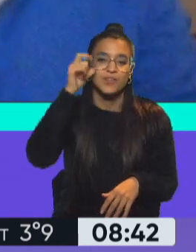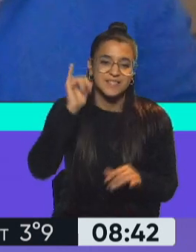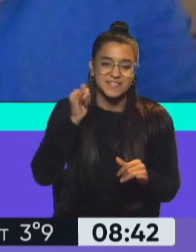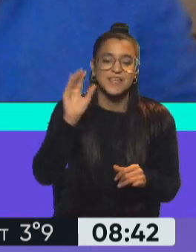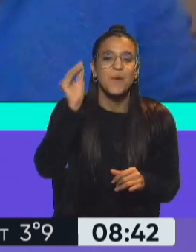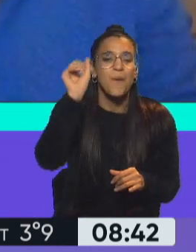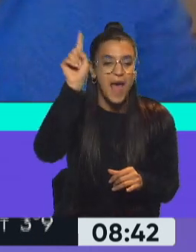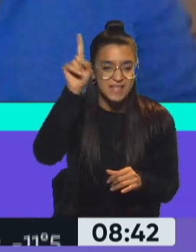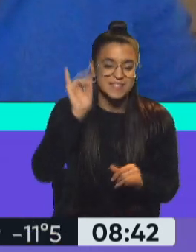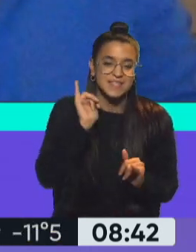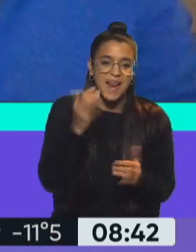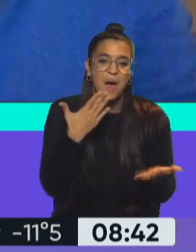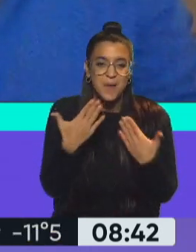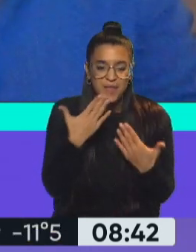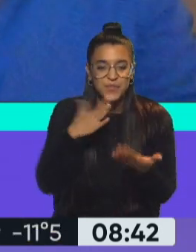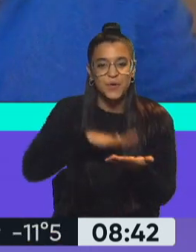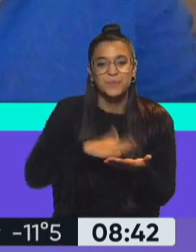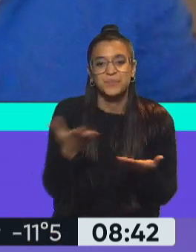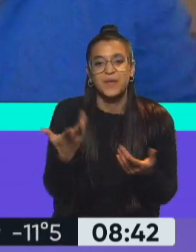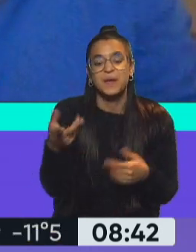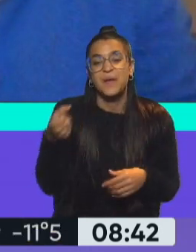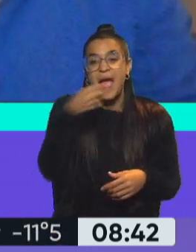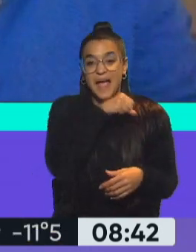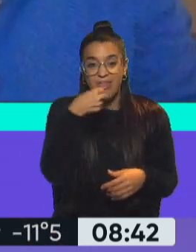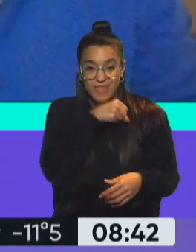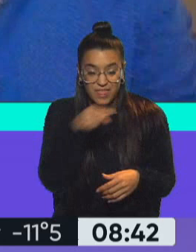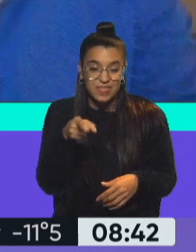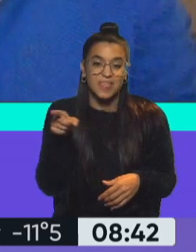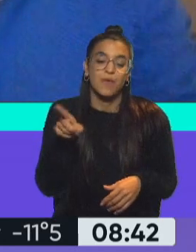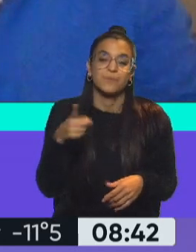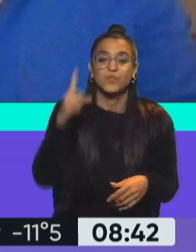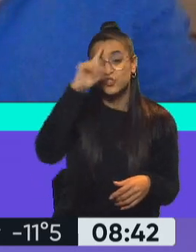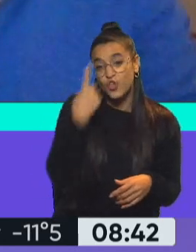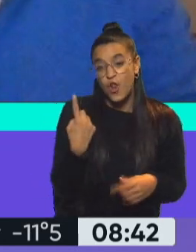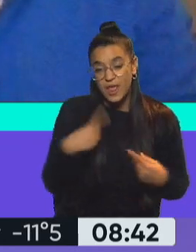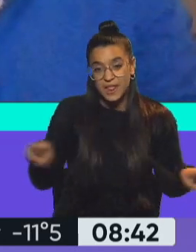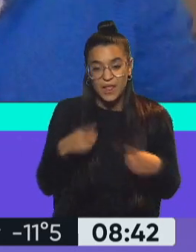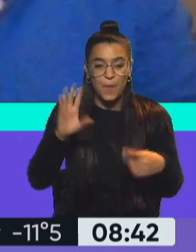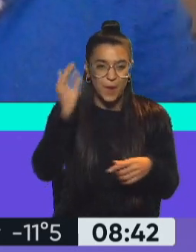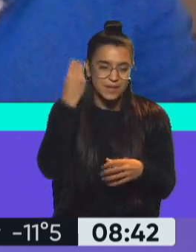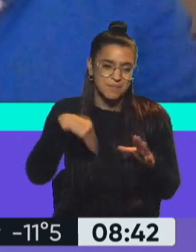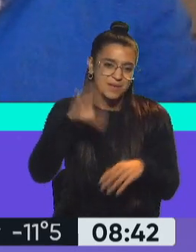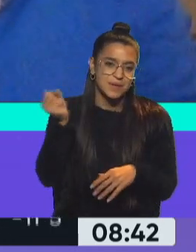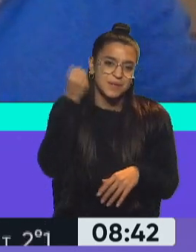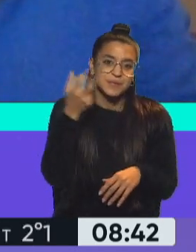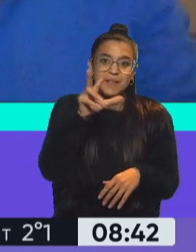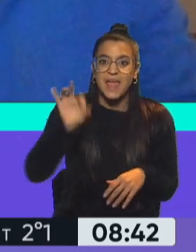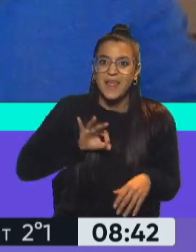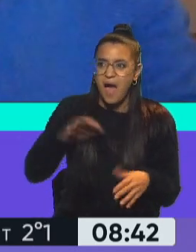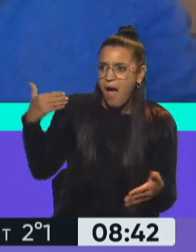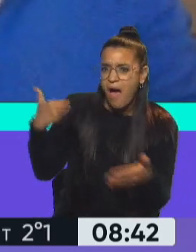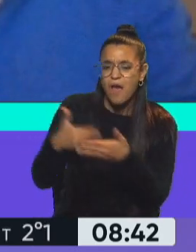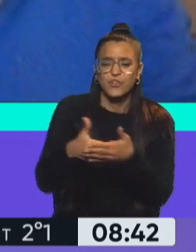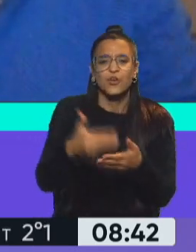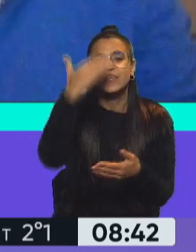rumbos brasileños, hablando de tal vez una de las cantantes solistas más importantes de Brasil de los últimos 30 años, con más